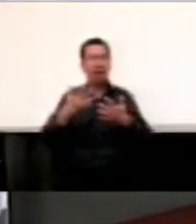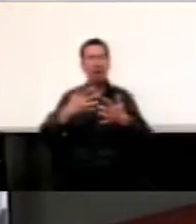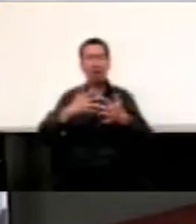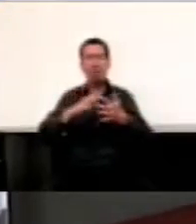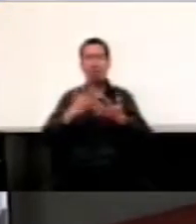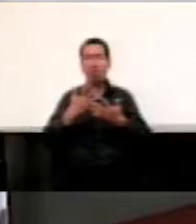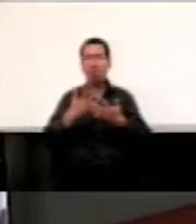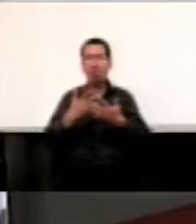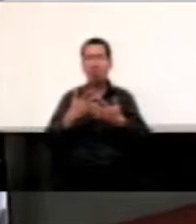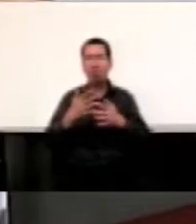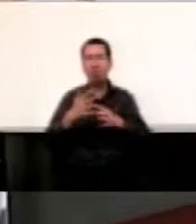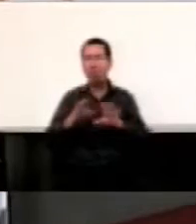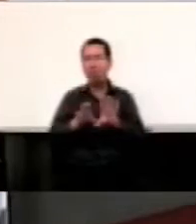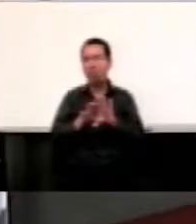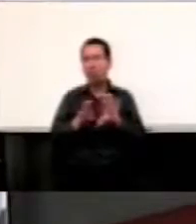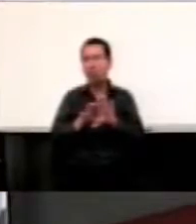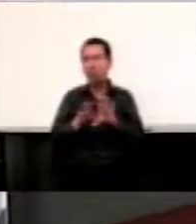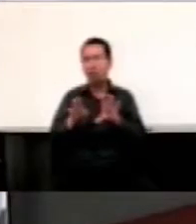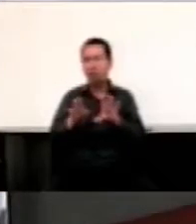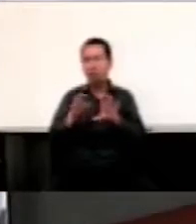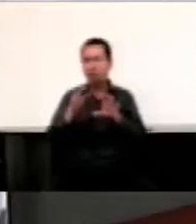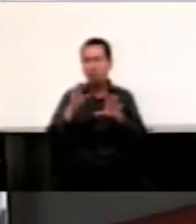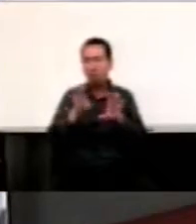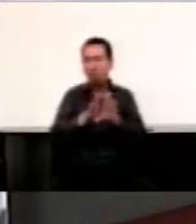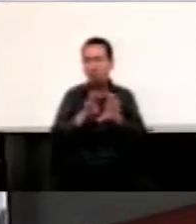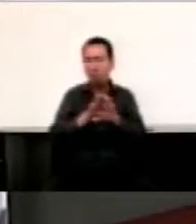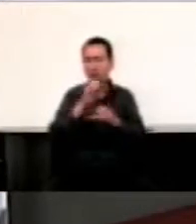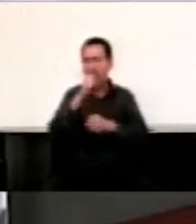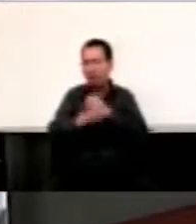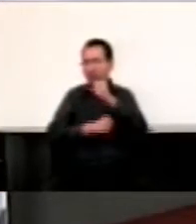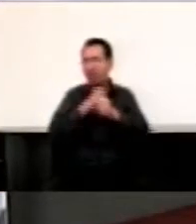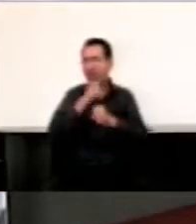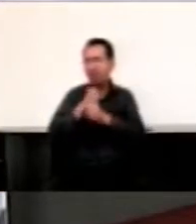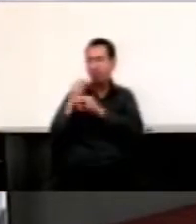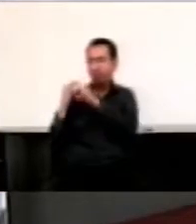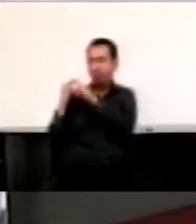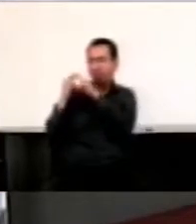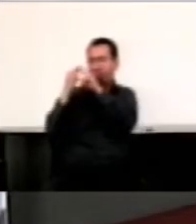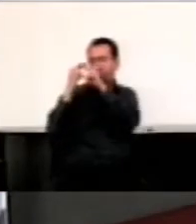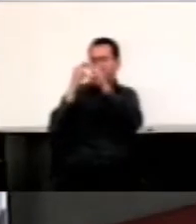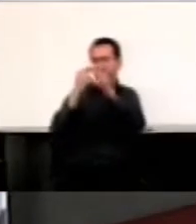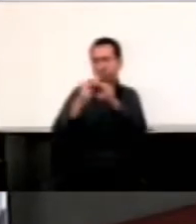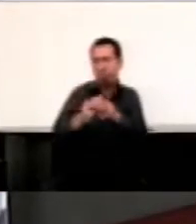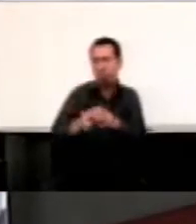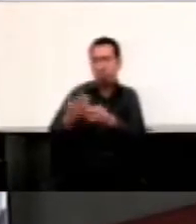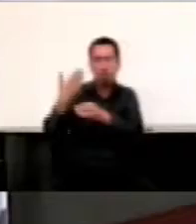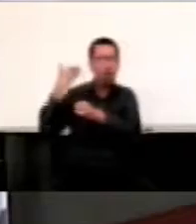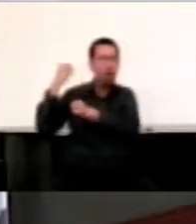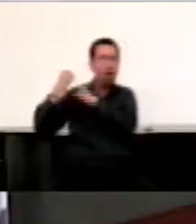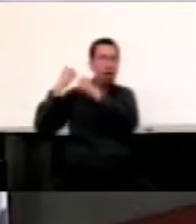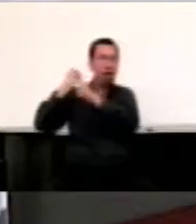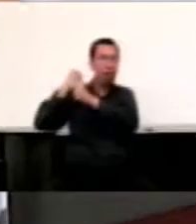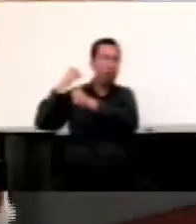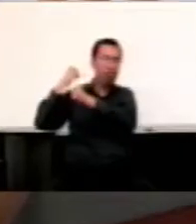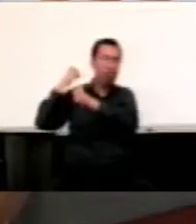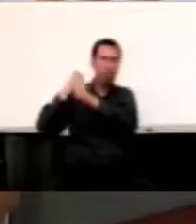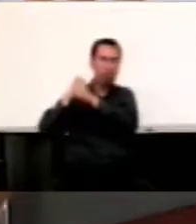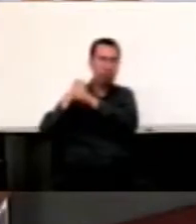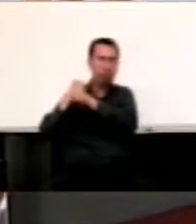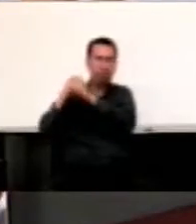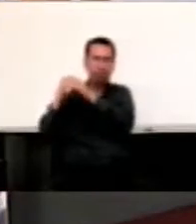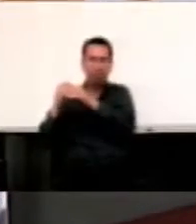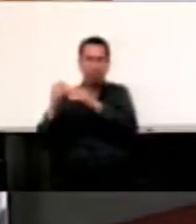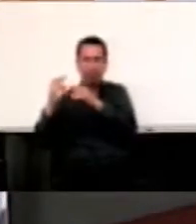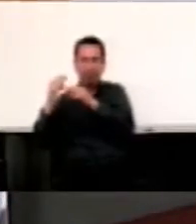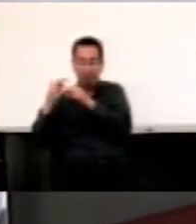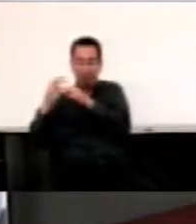conecta las transiciones democráticas que ha tenido nuestro país con el sistema de